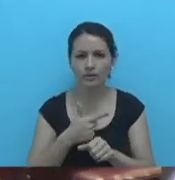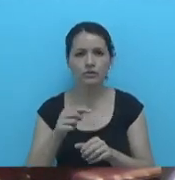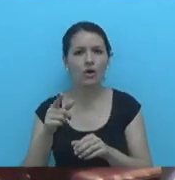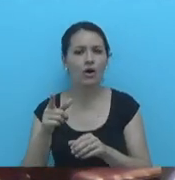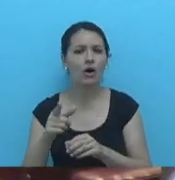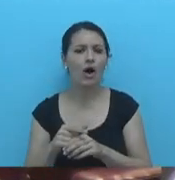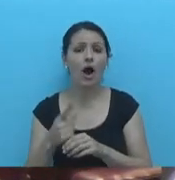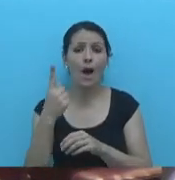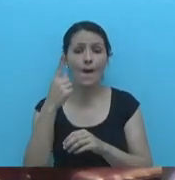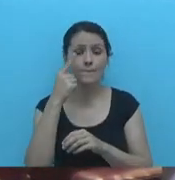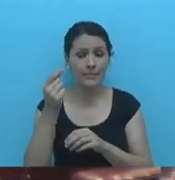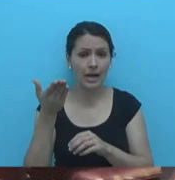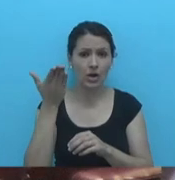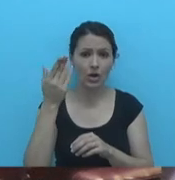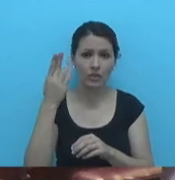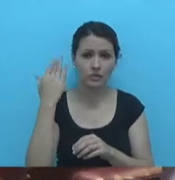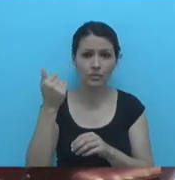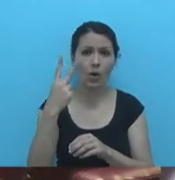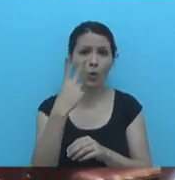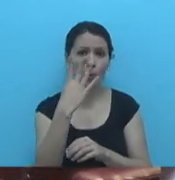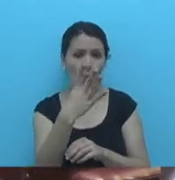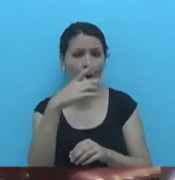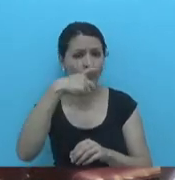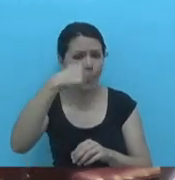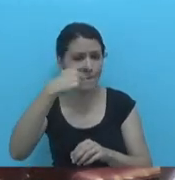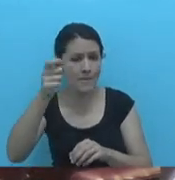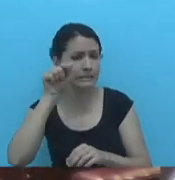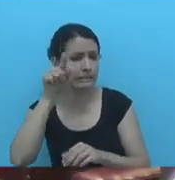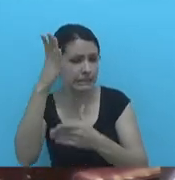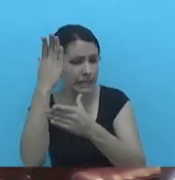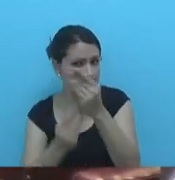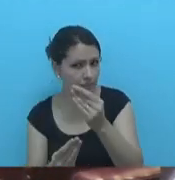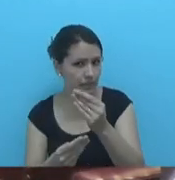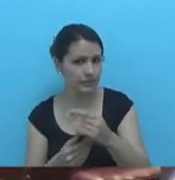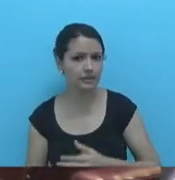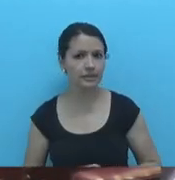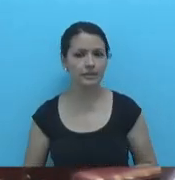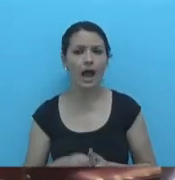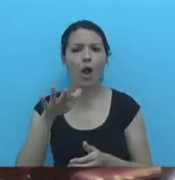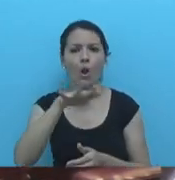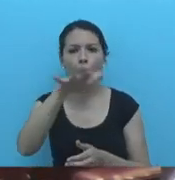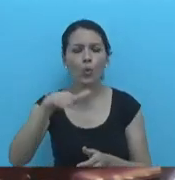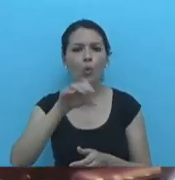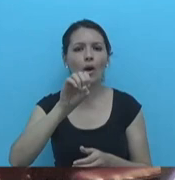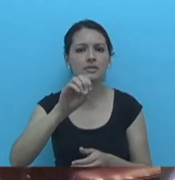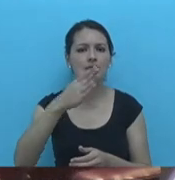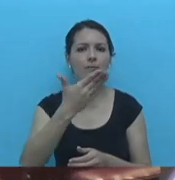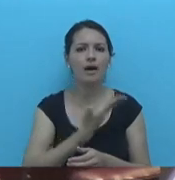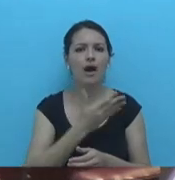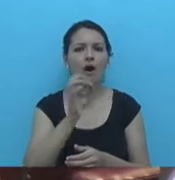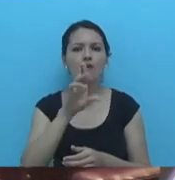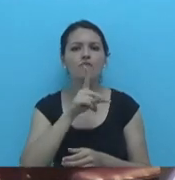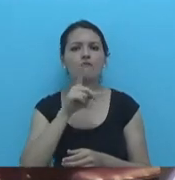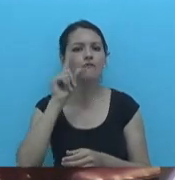inclusive nos hicimos presentes parte de la Comisión en Fortín Olmos, y el 8 de noviembre tuvimos